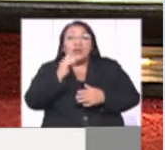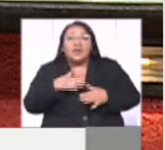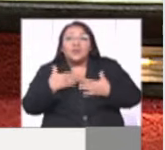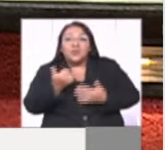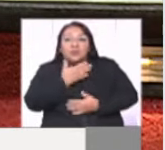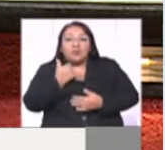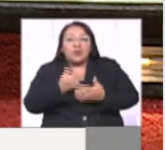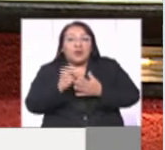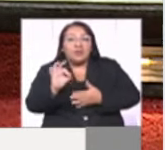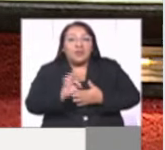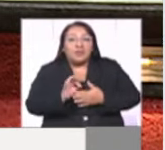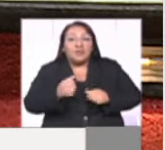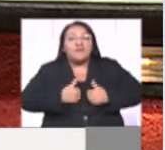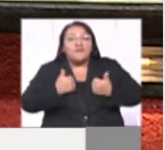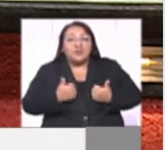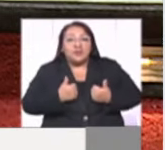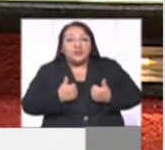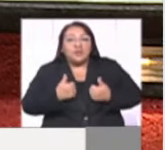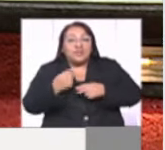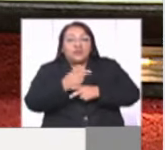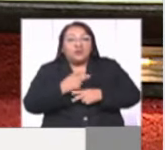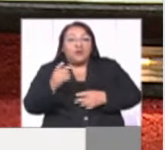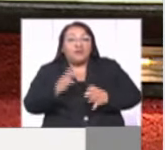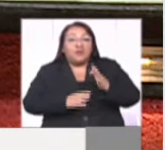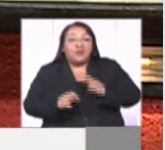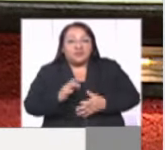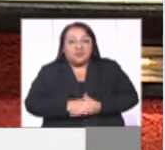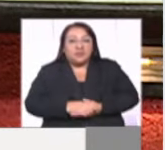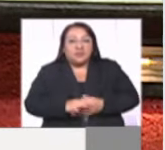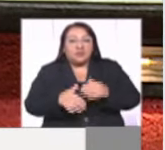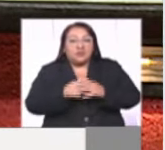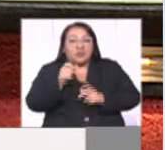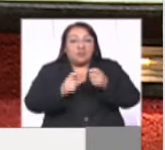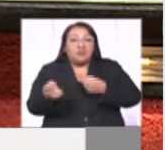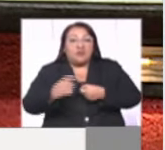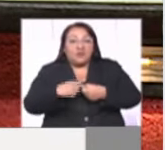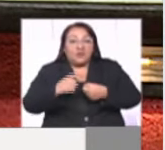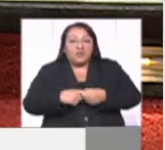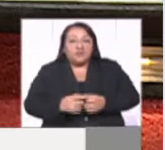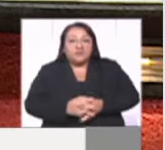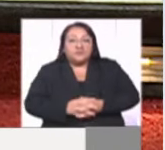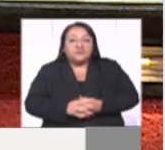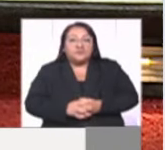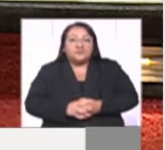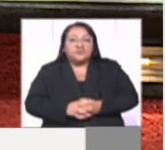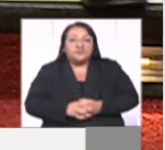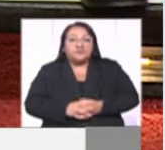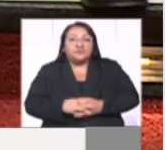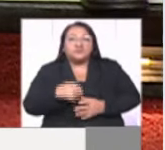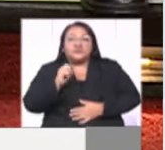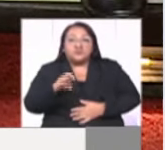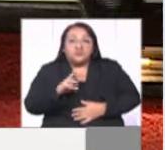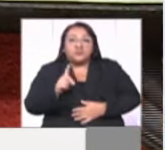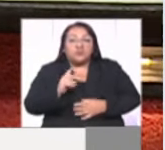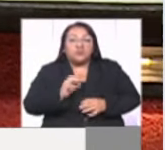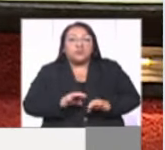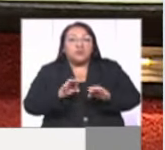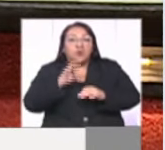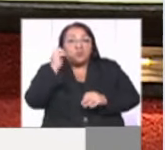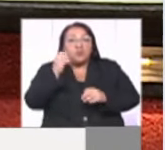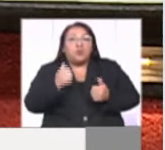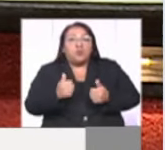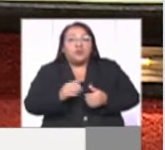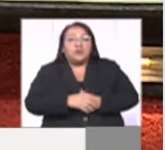mejorar la calidad de vida y la seguridad financiera de los afiliados, ofreciendo una alternativa